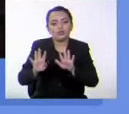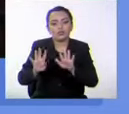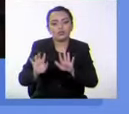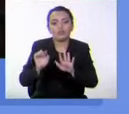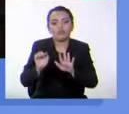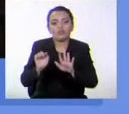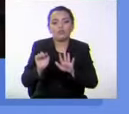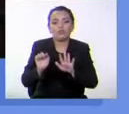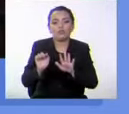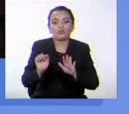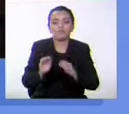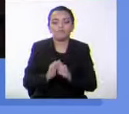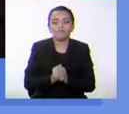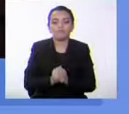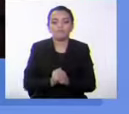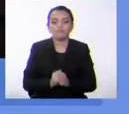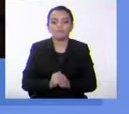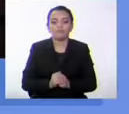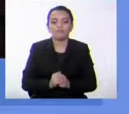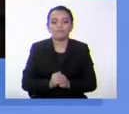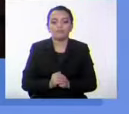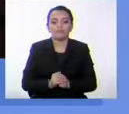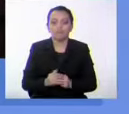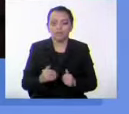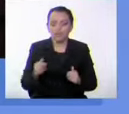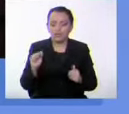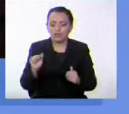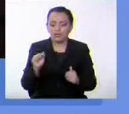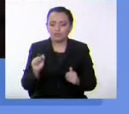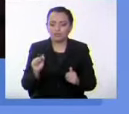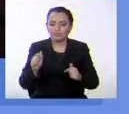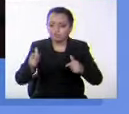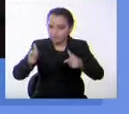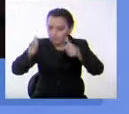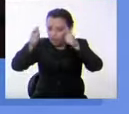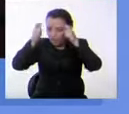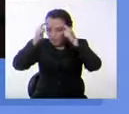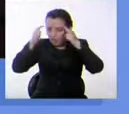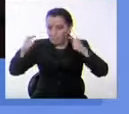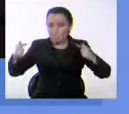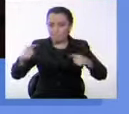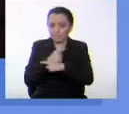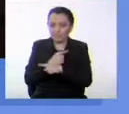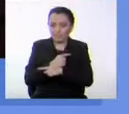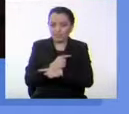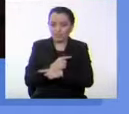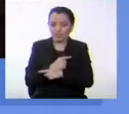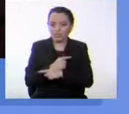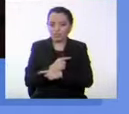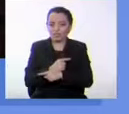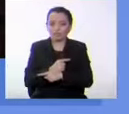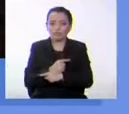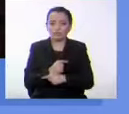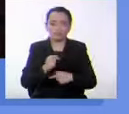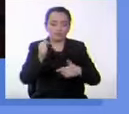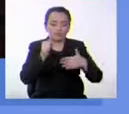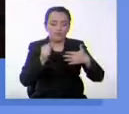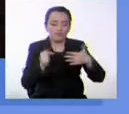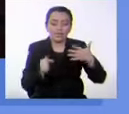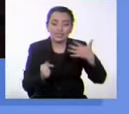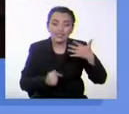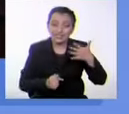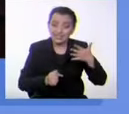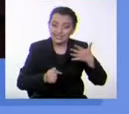contraposición al régimen monárquico existente. Y el Estado de Derecho recoge en ese momento